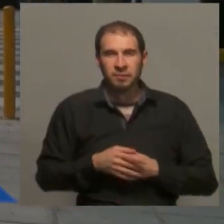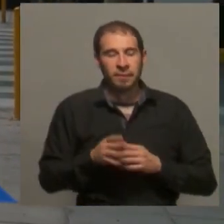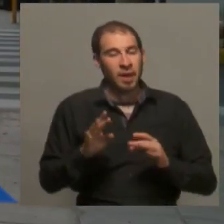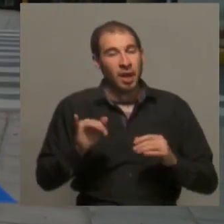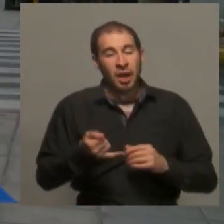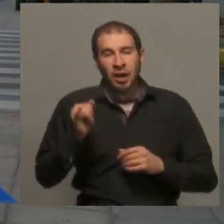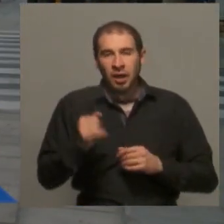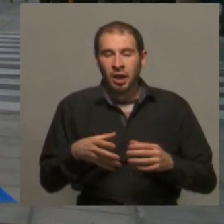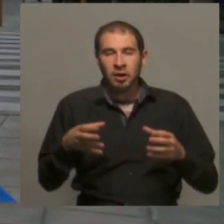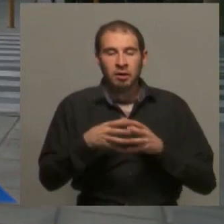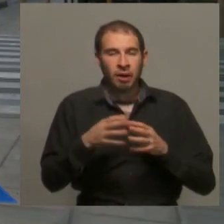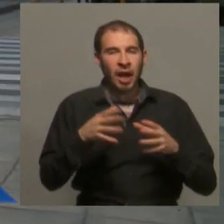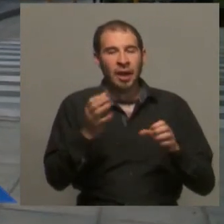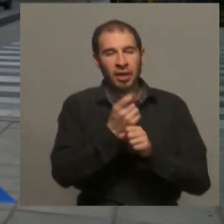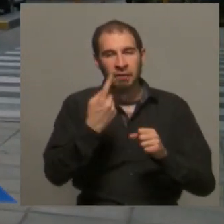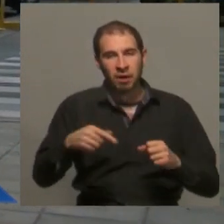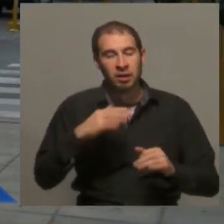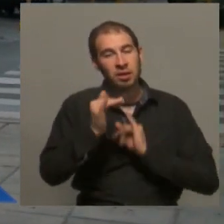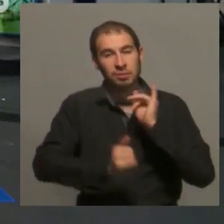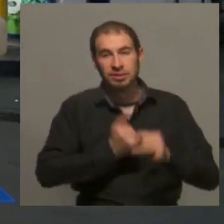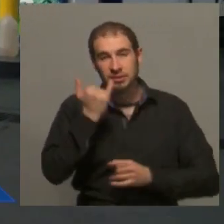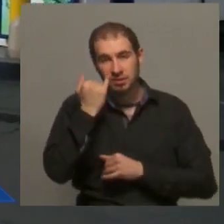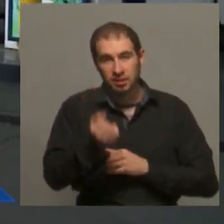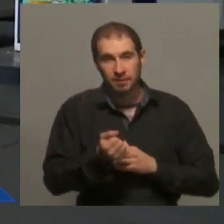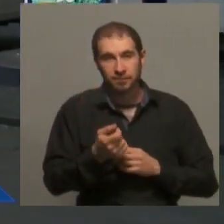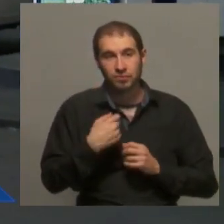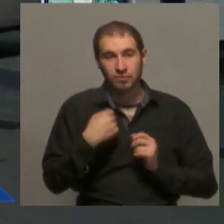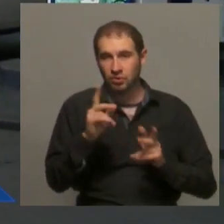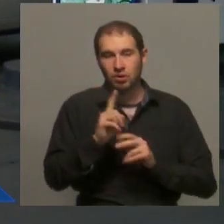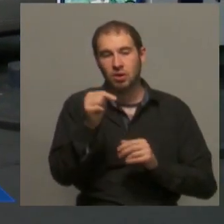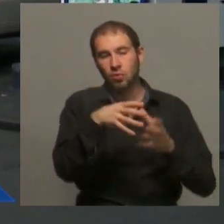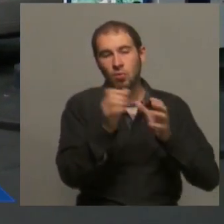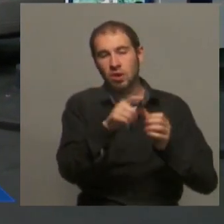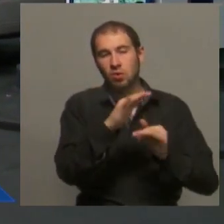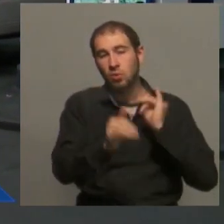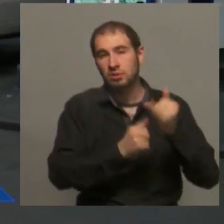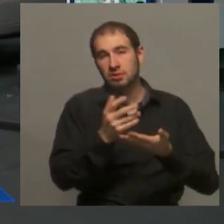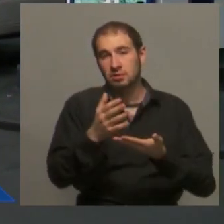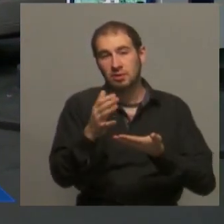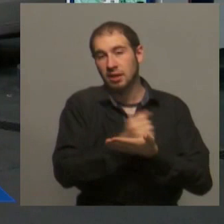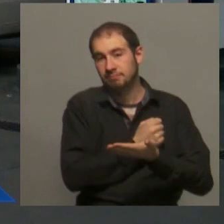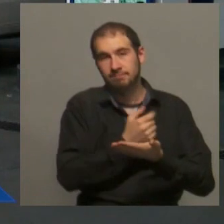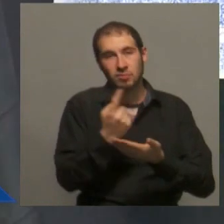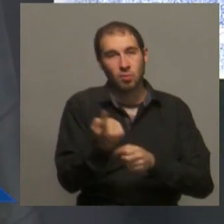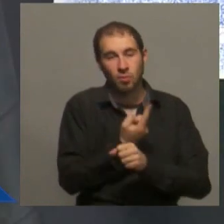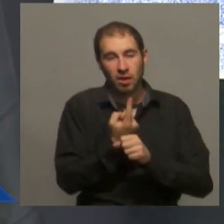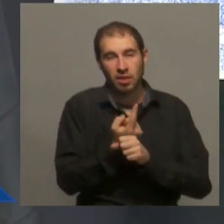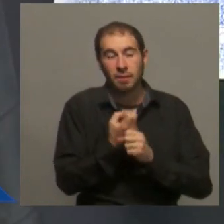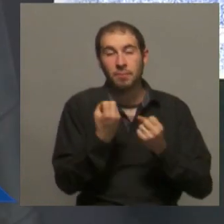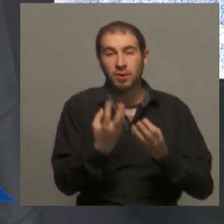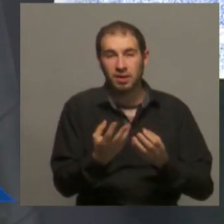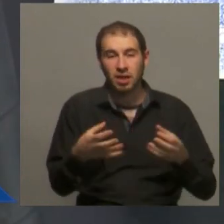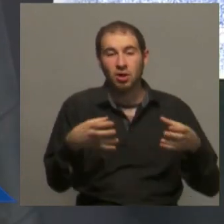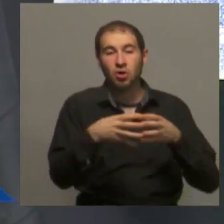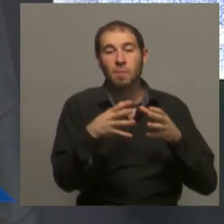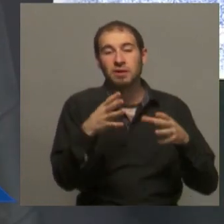forzosamente el sector de transporte ya ha dicho que, no digo yo, ha dicho en ellos que no lo puedan absorber, porque a su vez, el sector